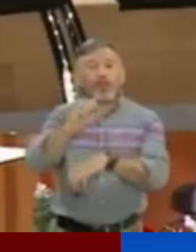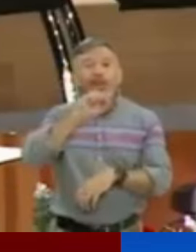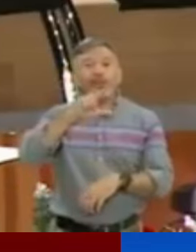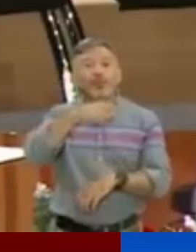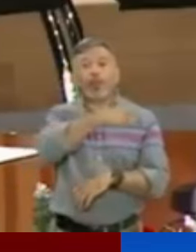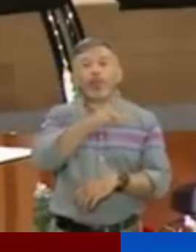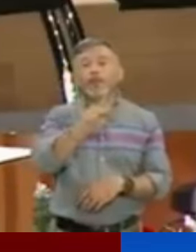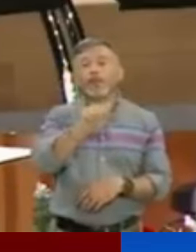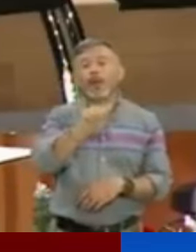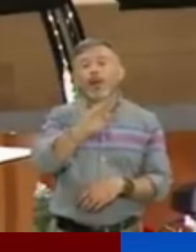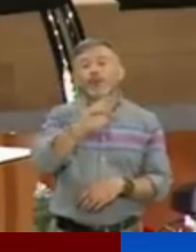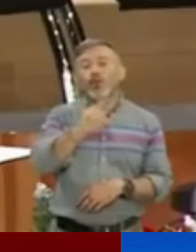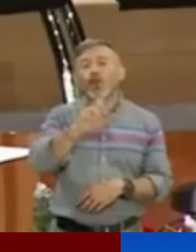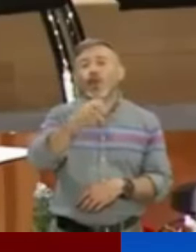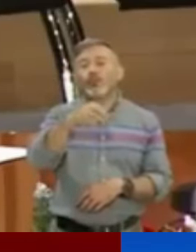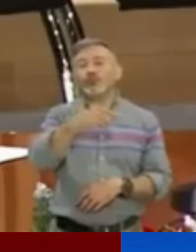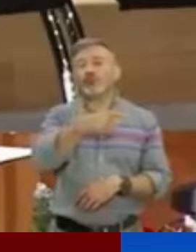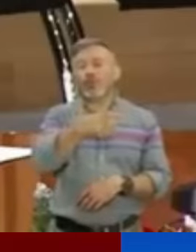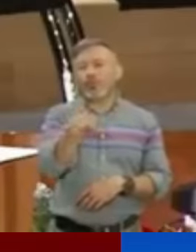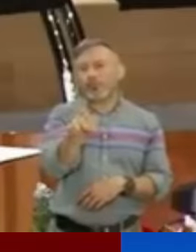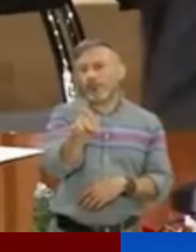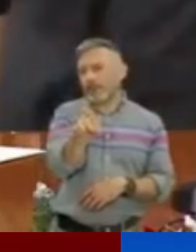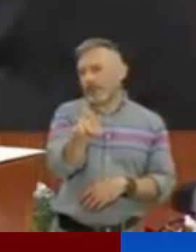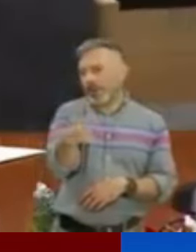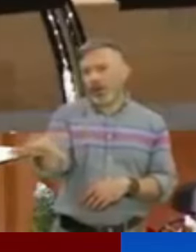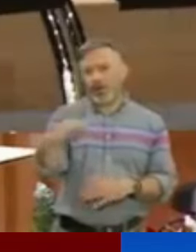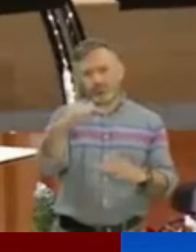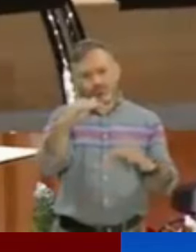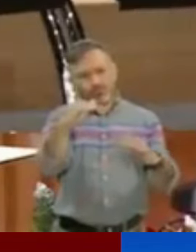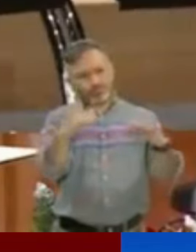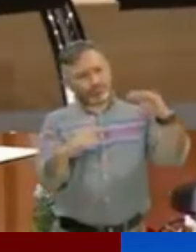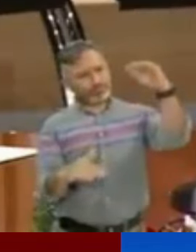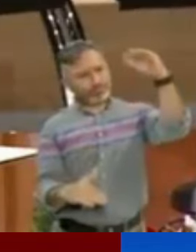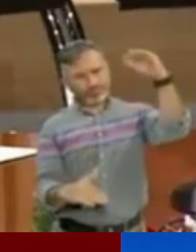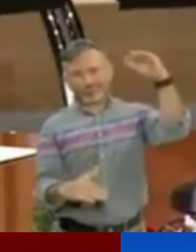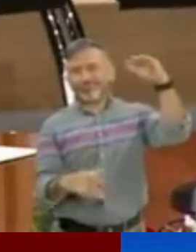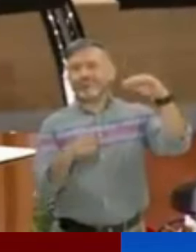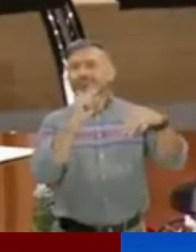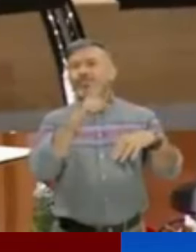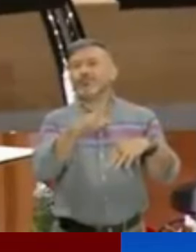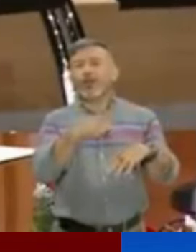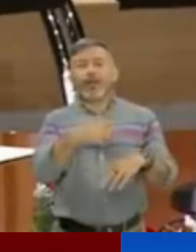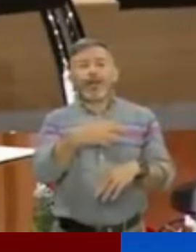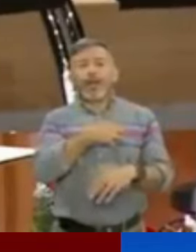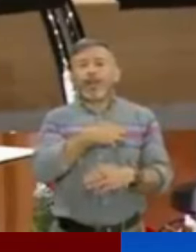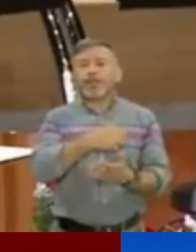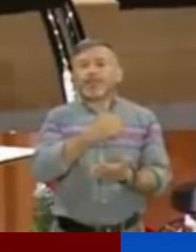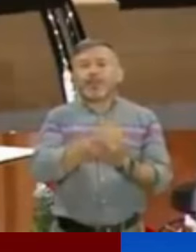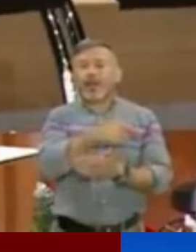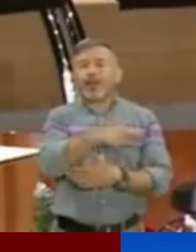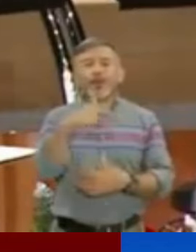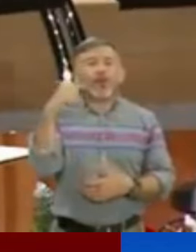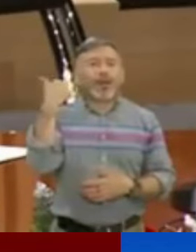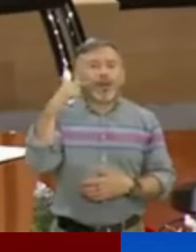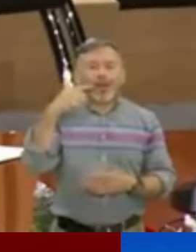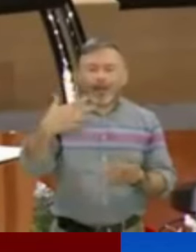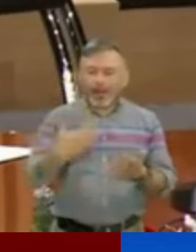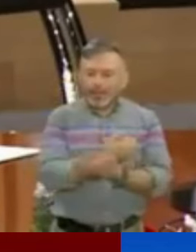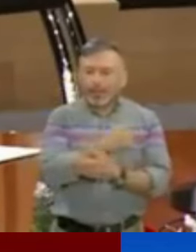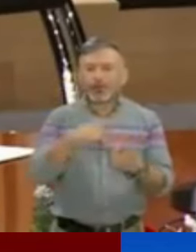ganó de manera muy sobrada en el estado, les ganamos la capital de Jalisco, les ganamos Guadalajara, les ganamos toda la